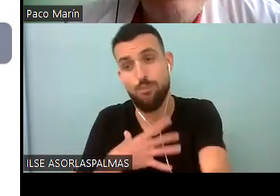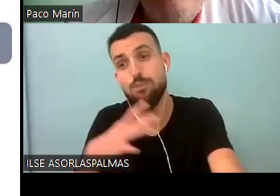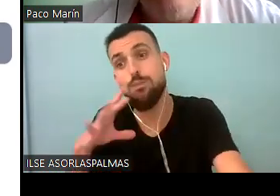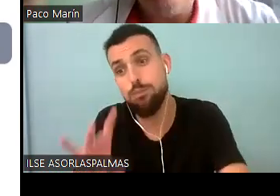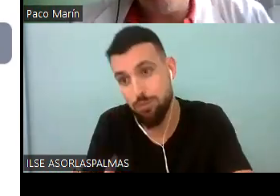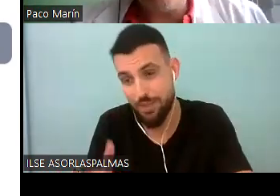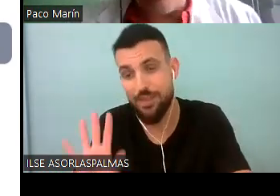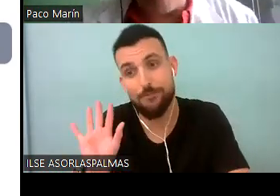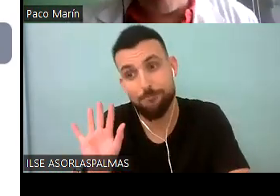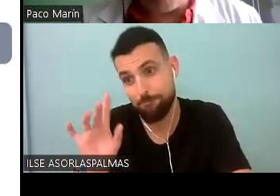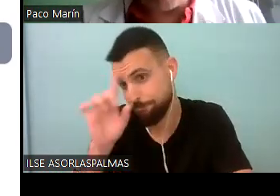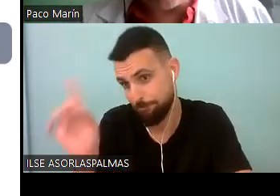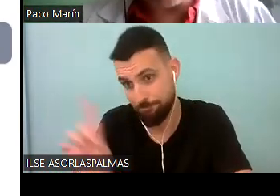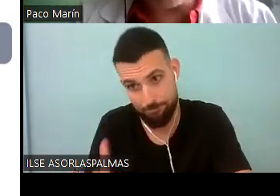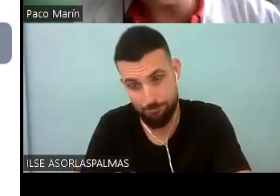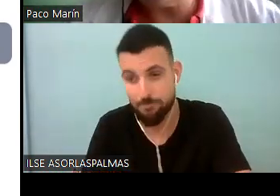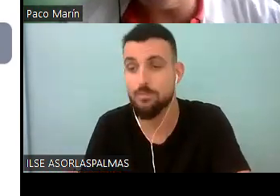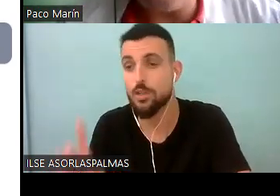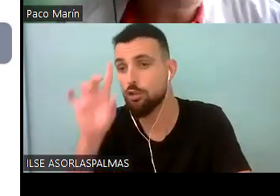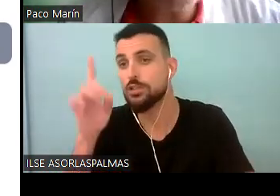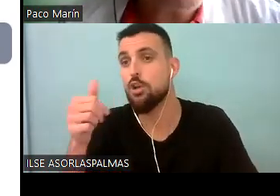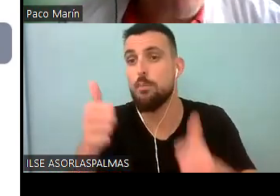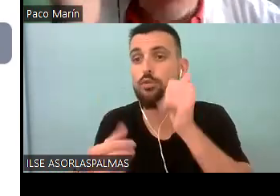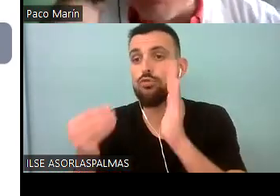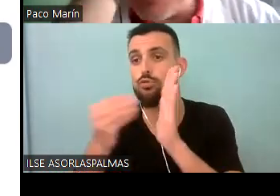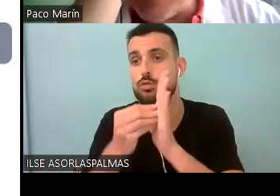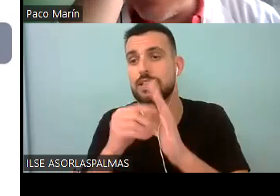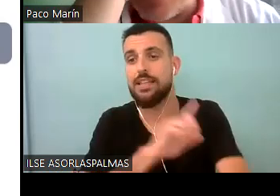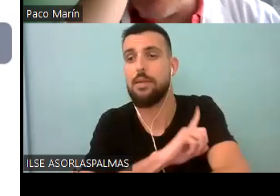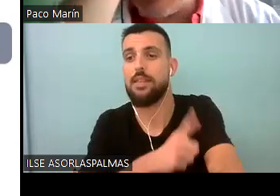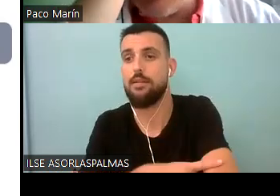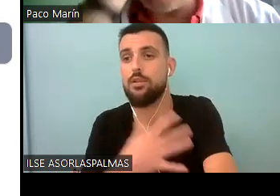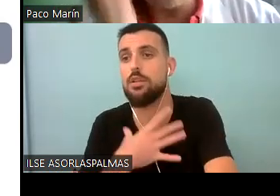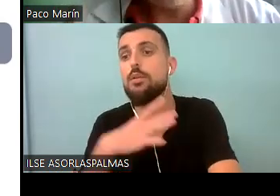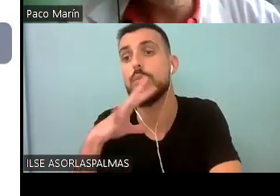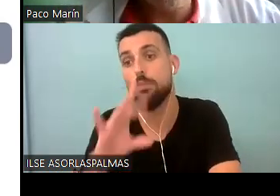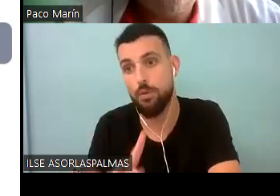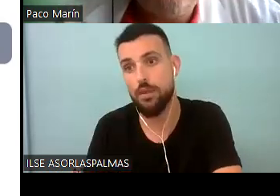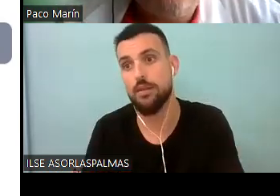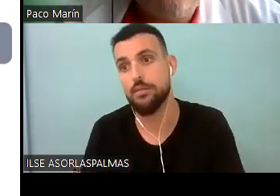está establecido así en la oposición o no. A nivel deportivo seguramente sí que será doping.